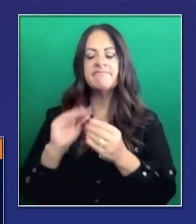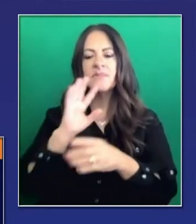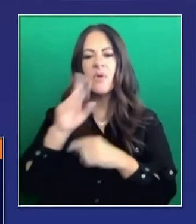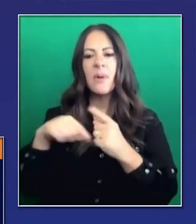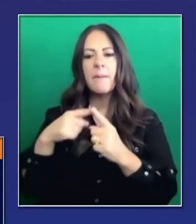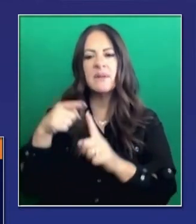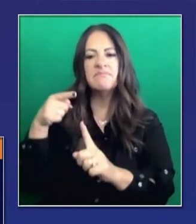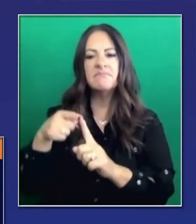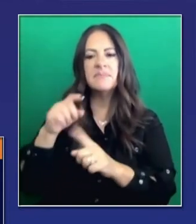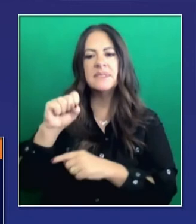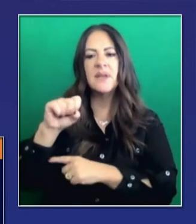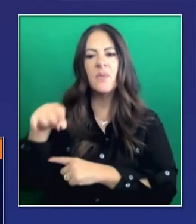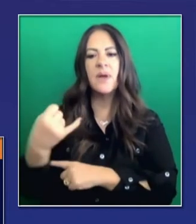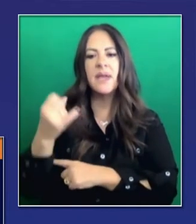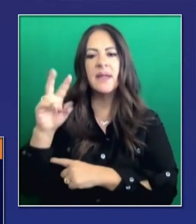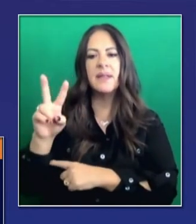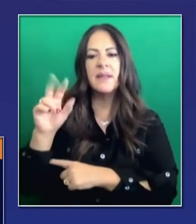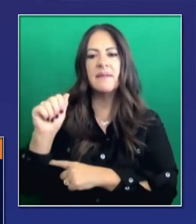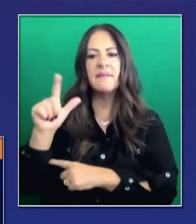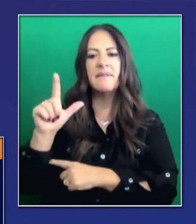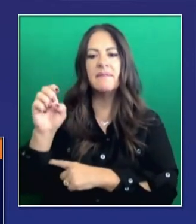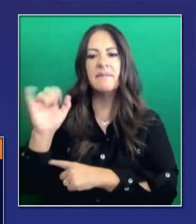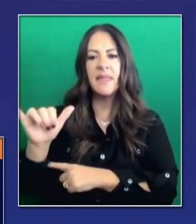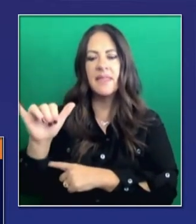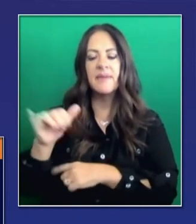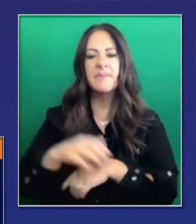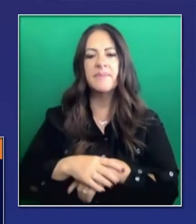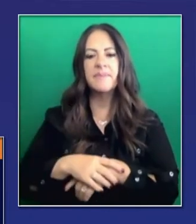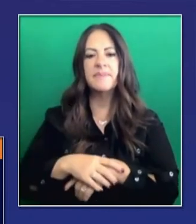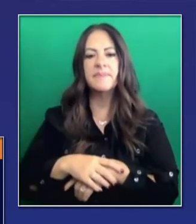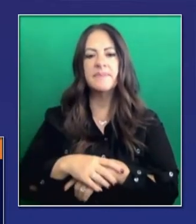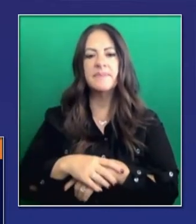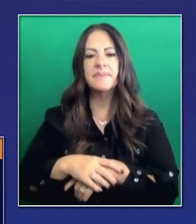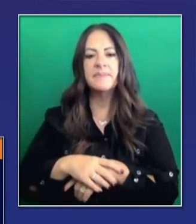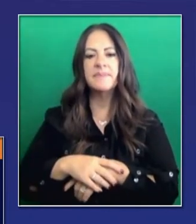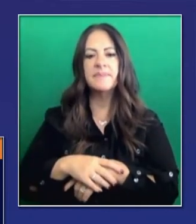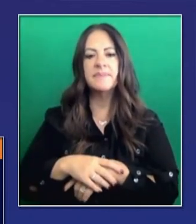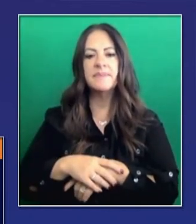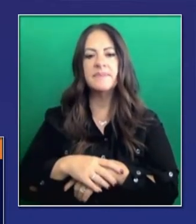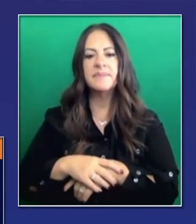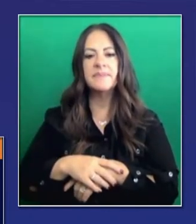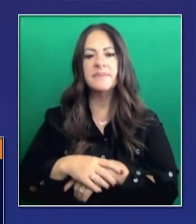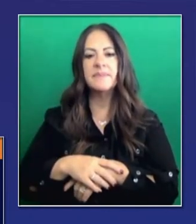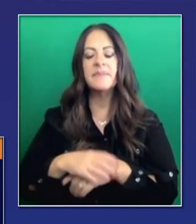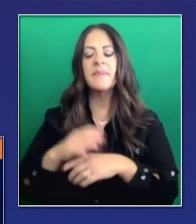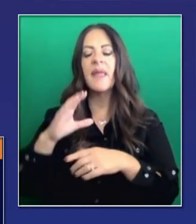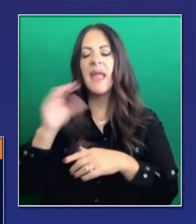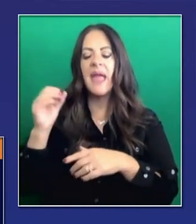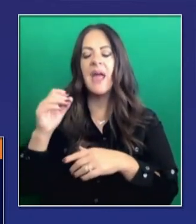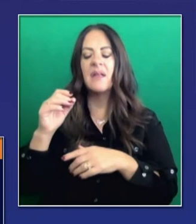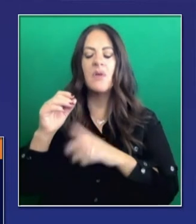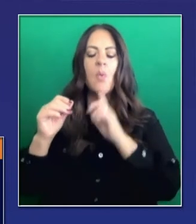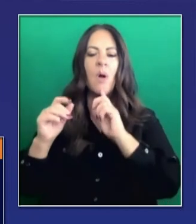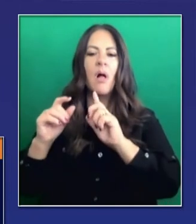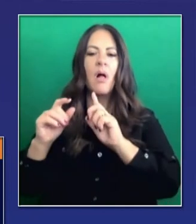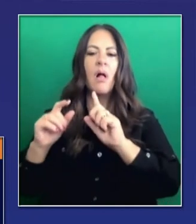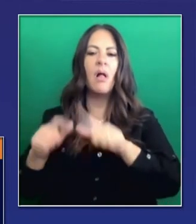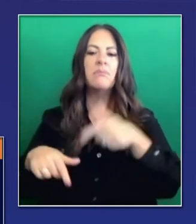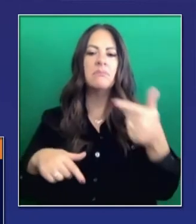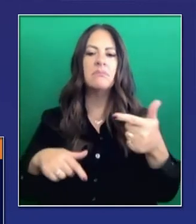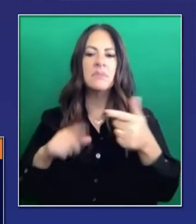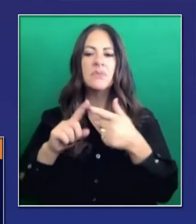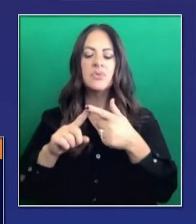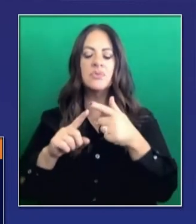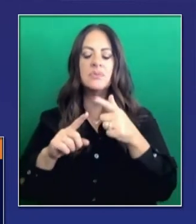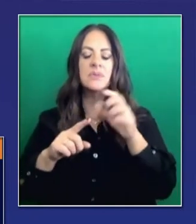que pasa en el Valle de San Joaquín, y luego le pediré a la presidenta y el superintendente que hablen sobre estos